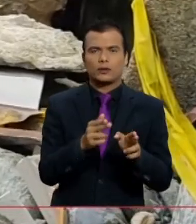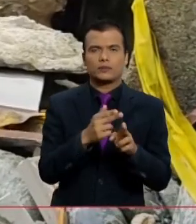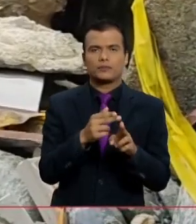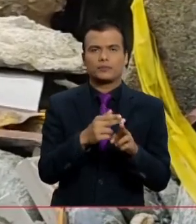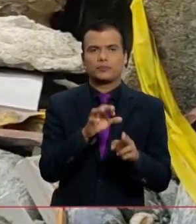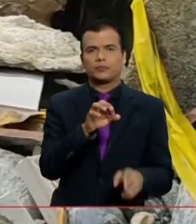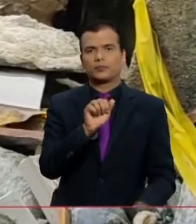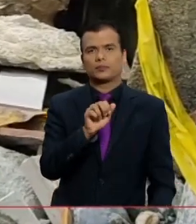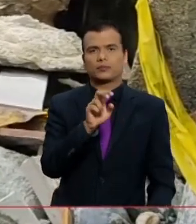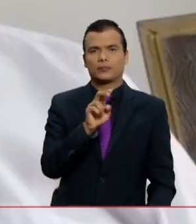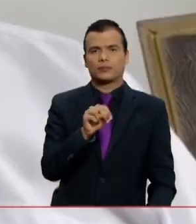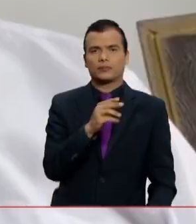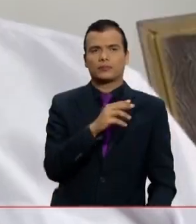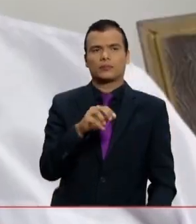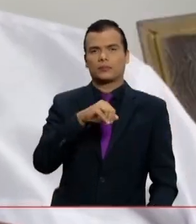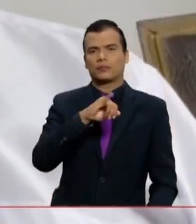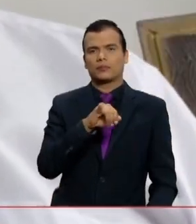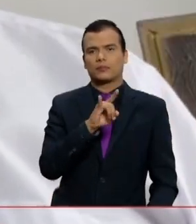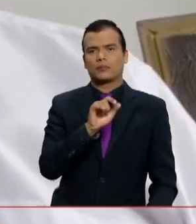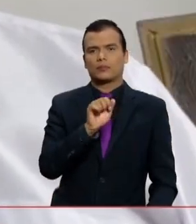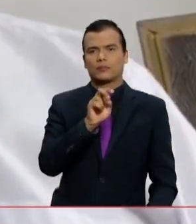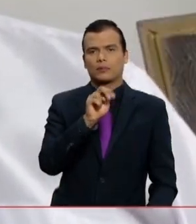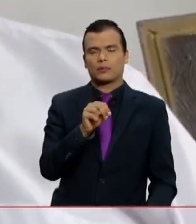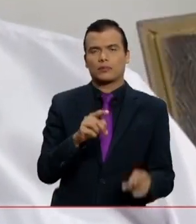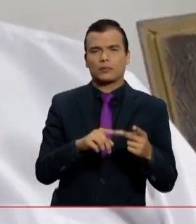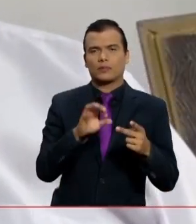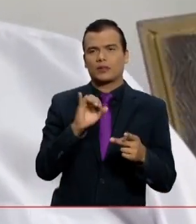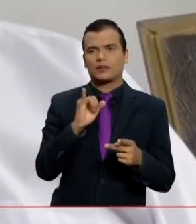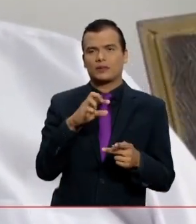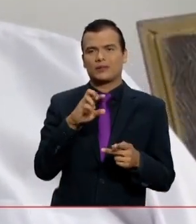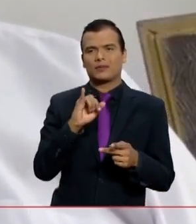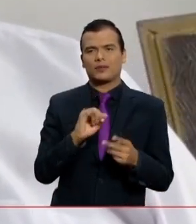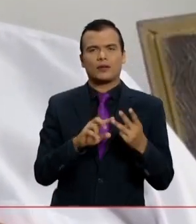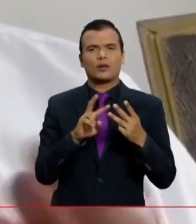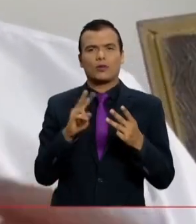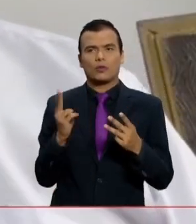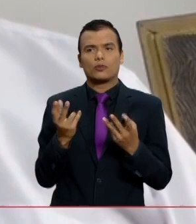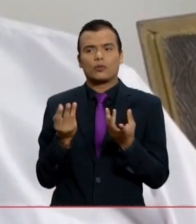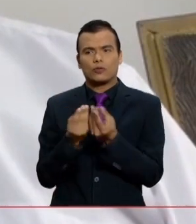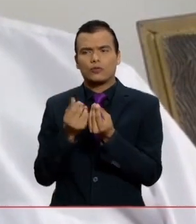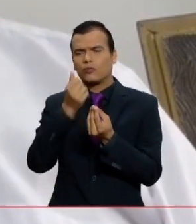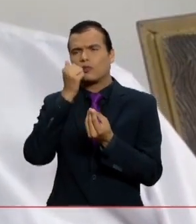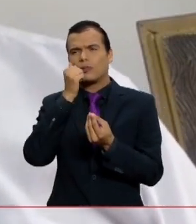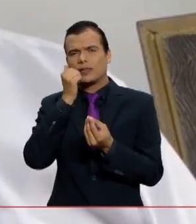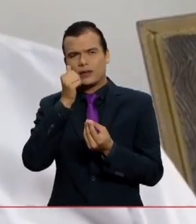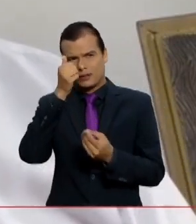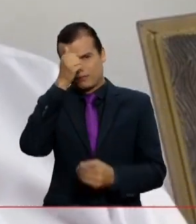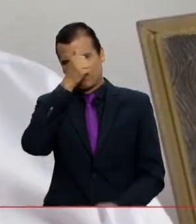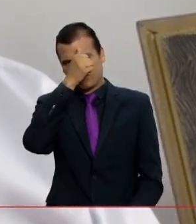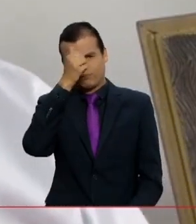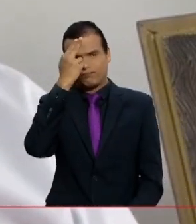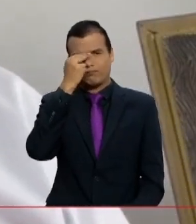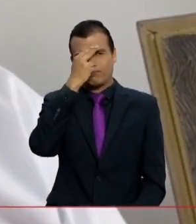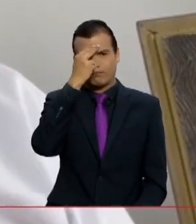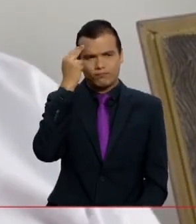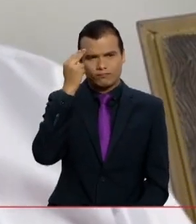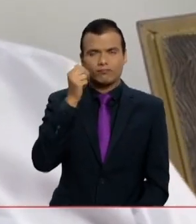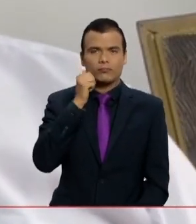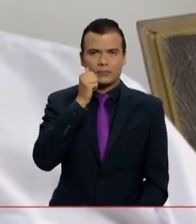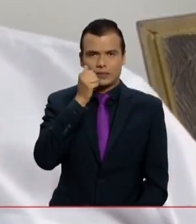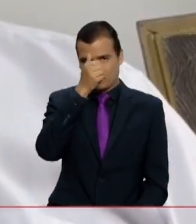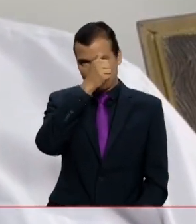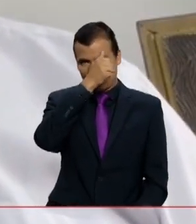Juan. Mañana, desde la diócesis de Ismina Tadó, estaremos llegando con auxilios humanitarios